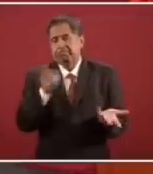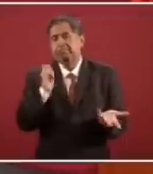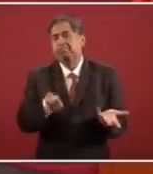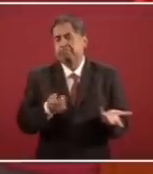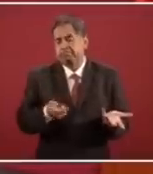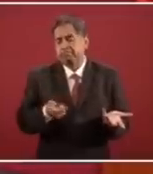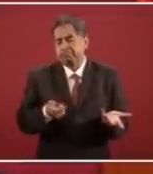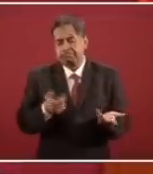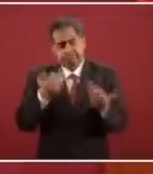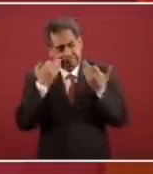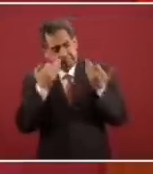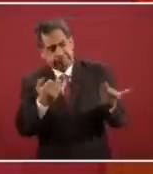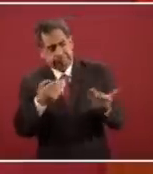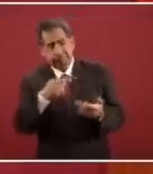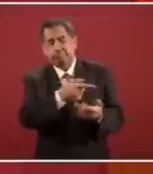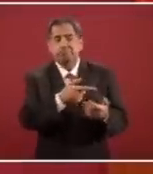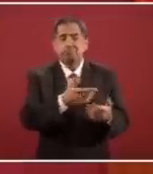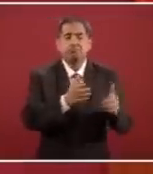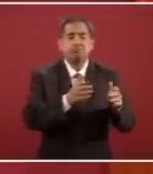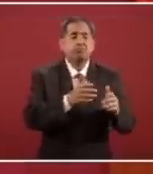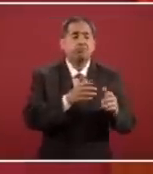a un régimen